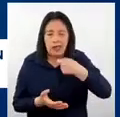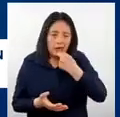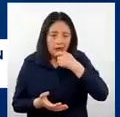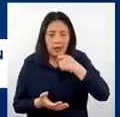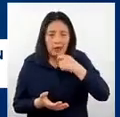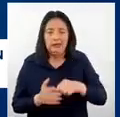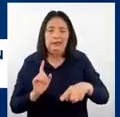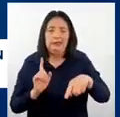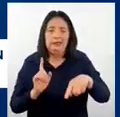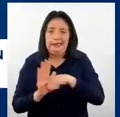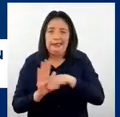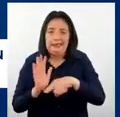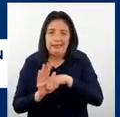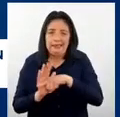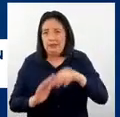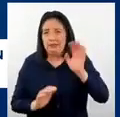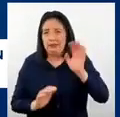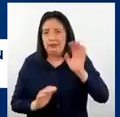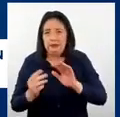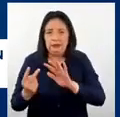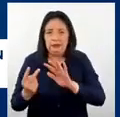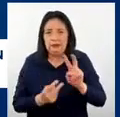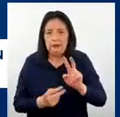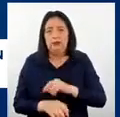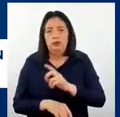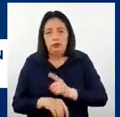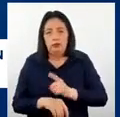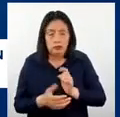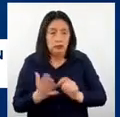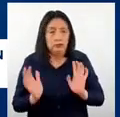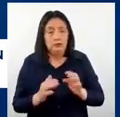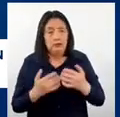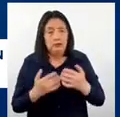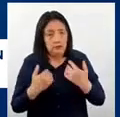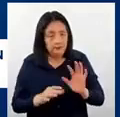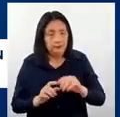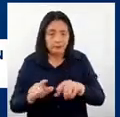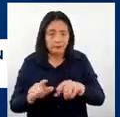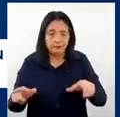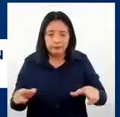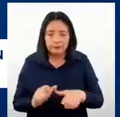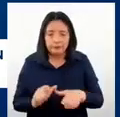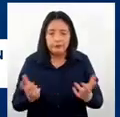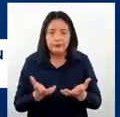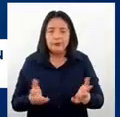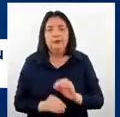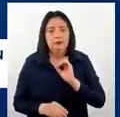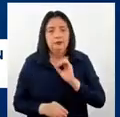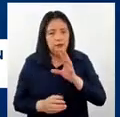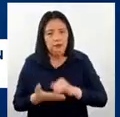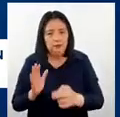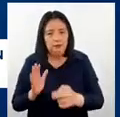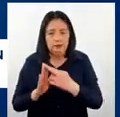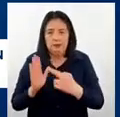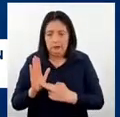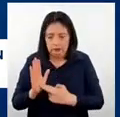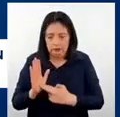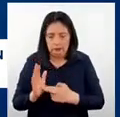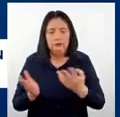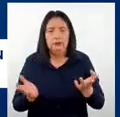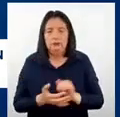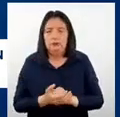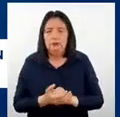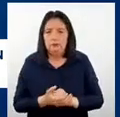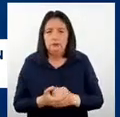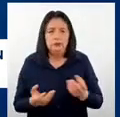a 72 horas. Ahora, Ujú. si con digamos, estos lugares donde está establecidos estos requisitos, más bien